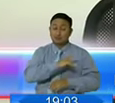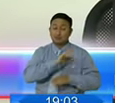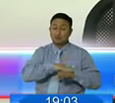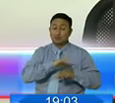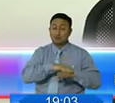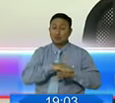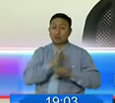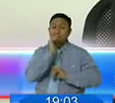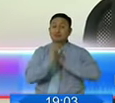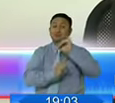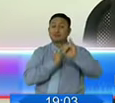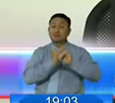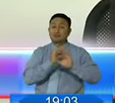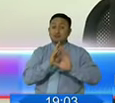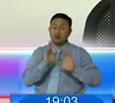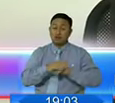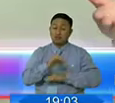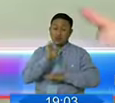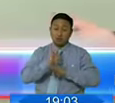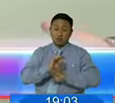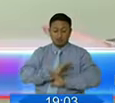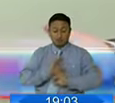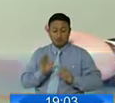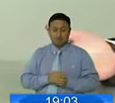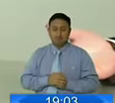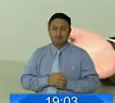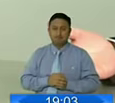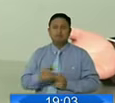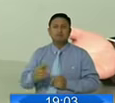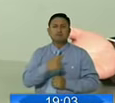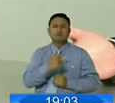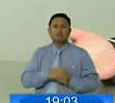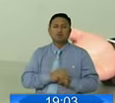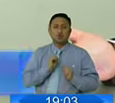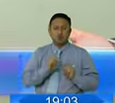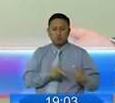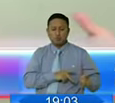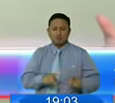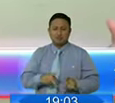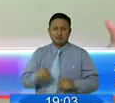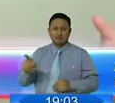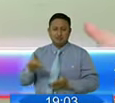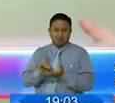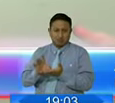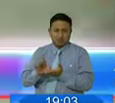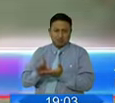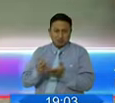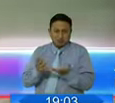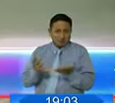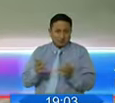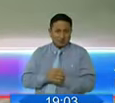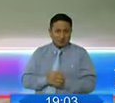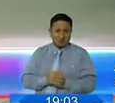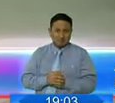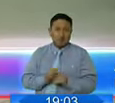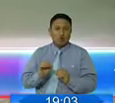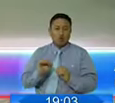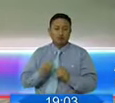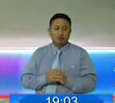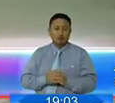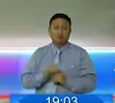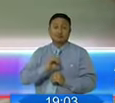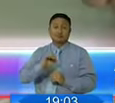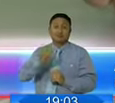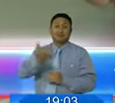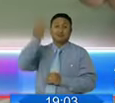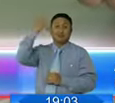internacional. Que ojalá no lo tenga el Estado ecuatoriano. Álvarez rechaza que exista un plan para sacar a Assange de la embajada ecuatoriana y aún peor, que haya